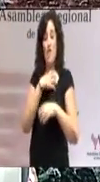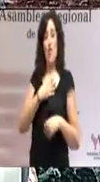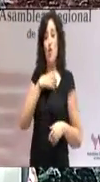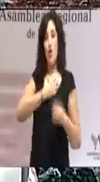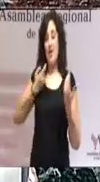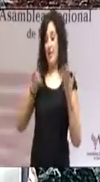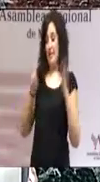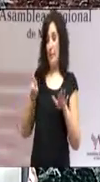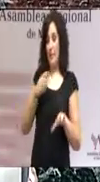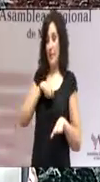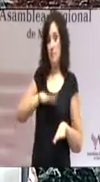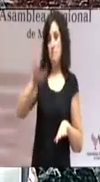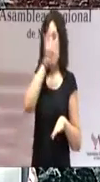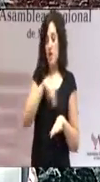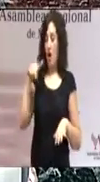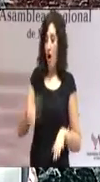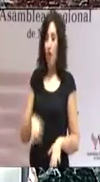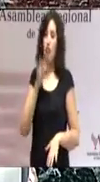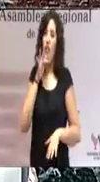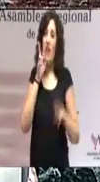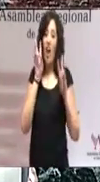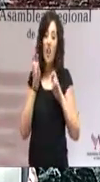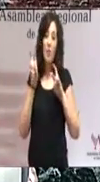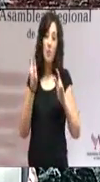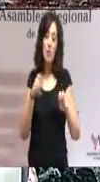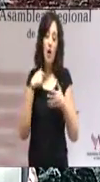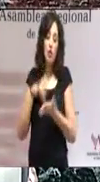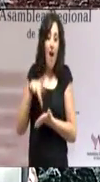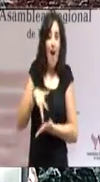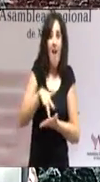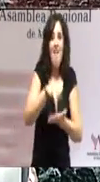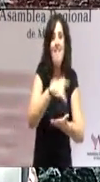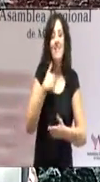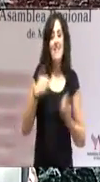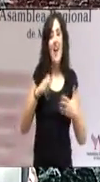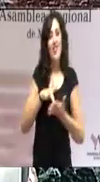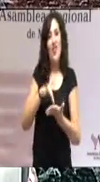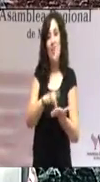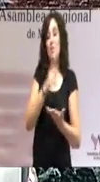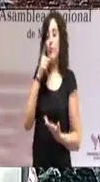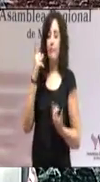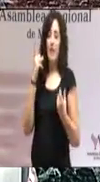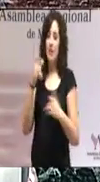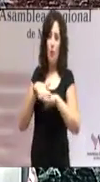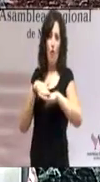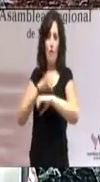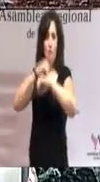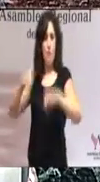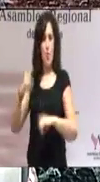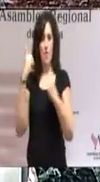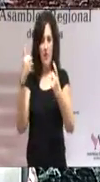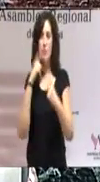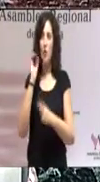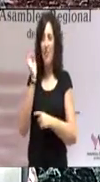6 meses en España, hoy todavía podríamos hablar aquí de muchos más hechos y mejores realidades. Pero también las necesitamos. Soy consciente de que las